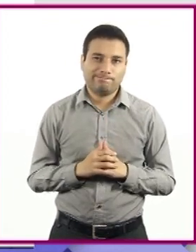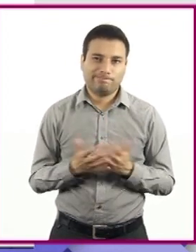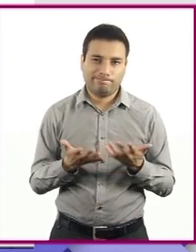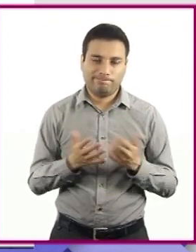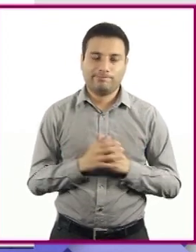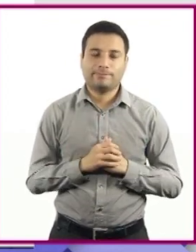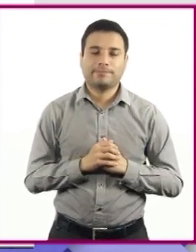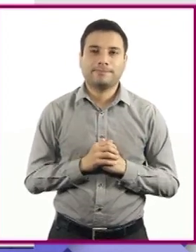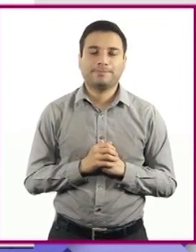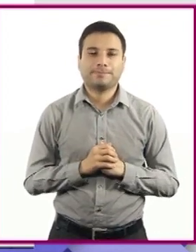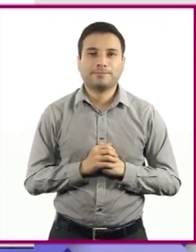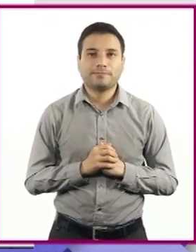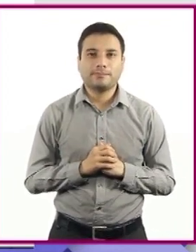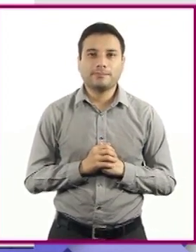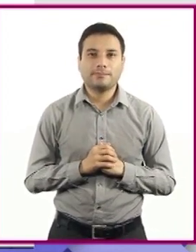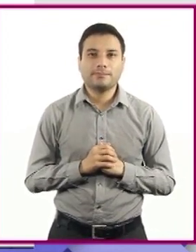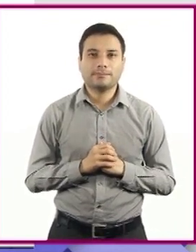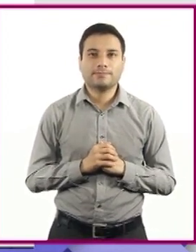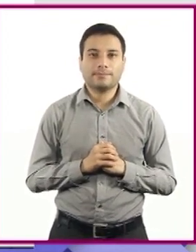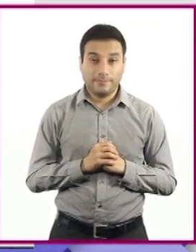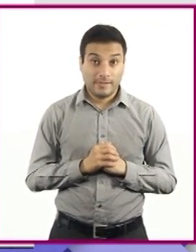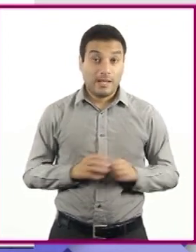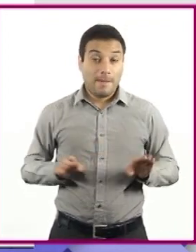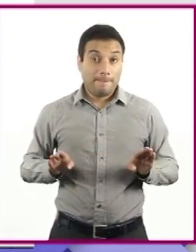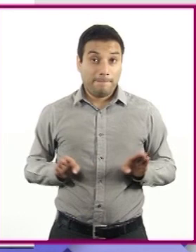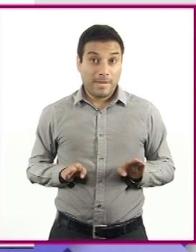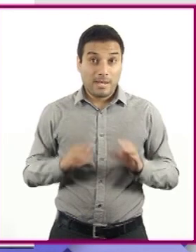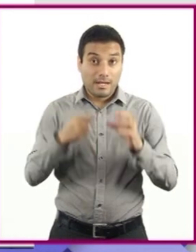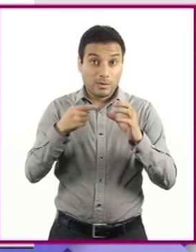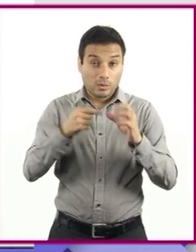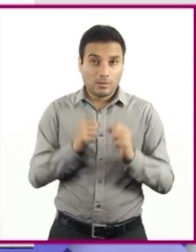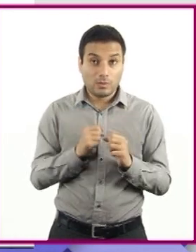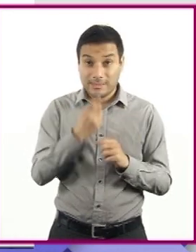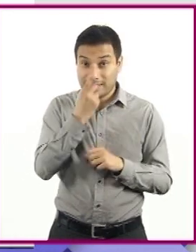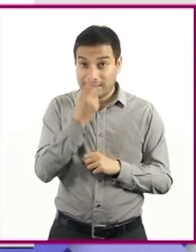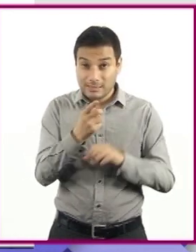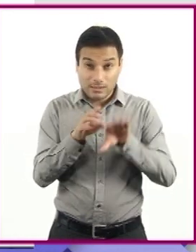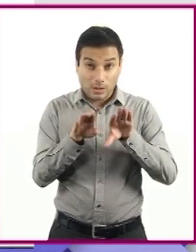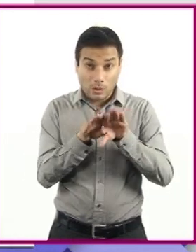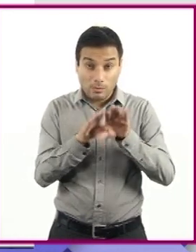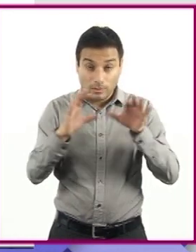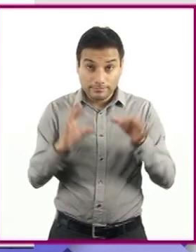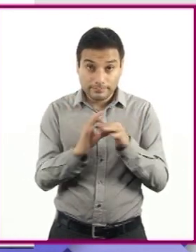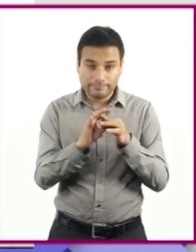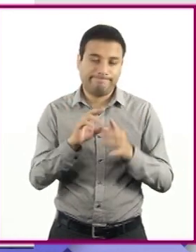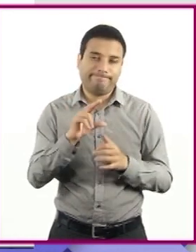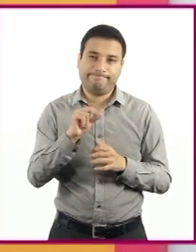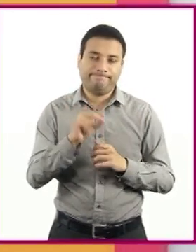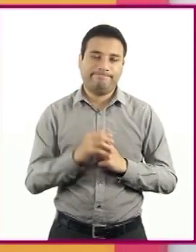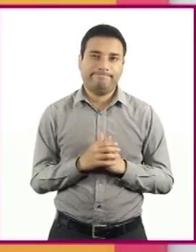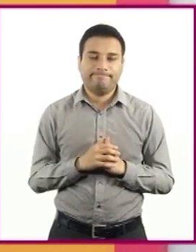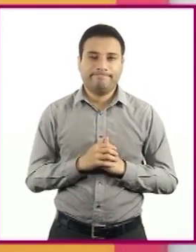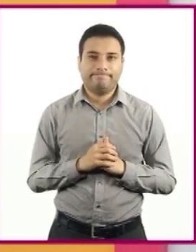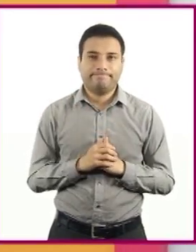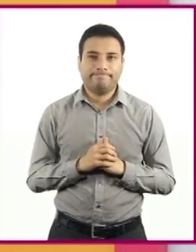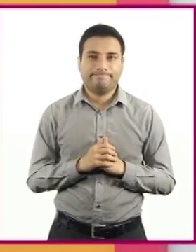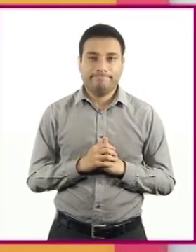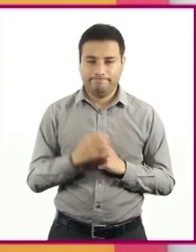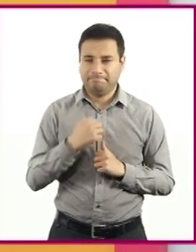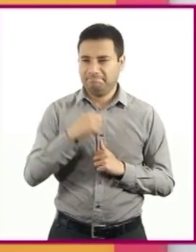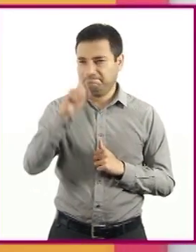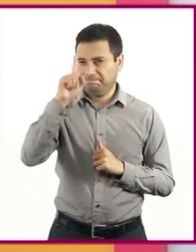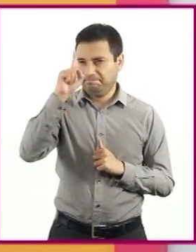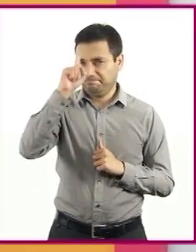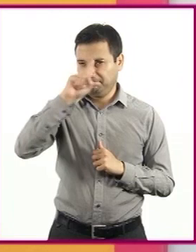capa de valencia. El par electrónico no explica la formación de los enlaces iónicos. Les